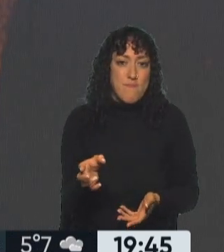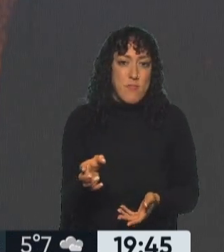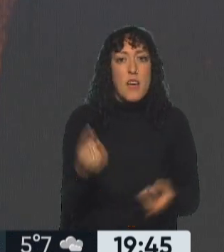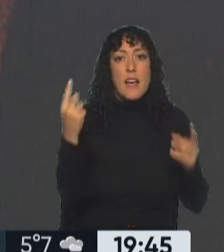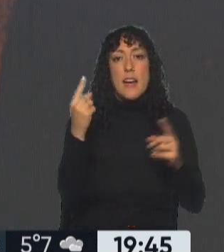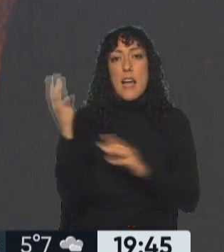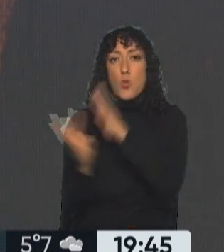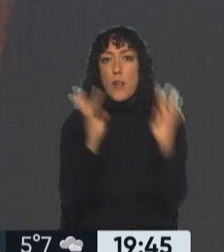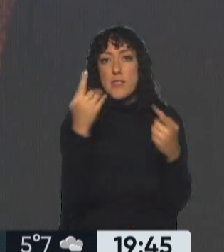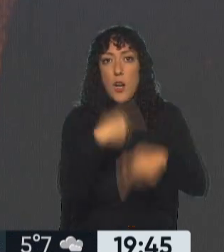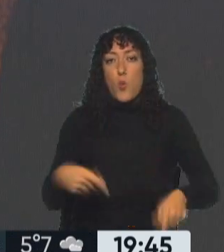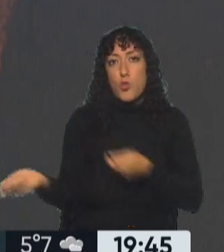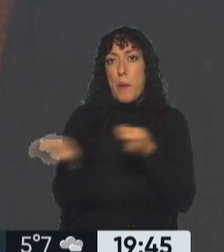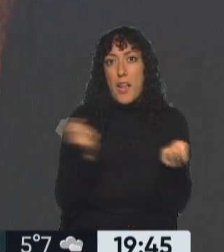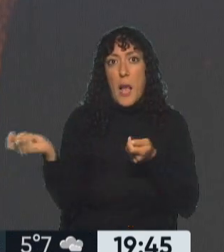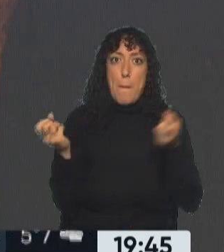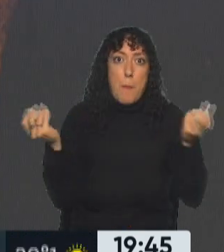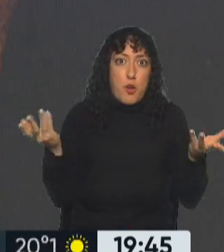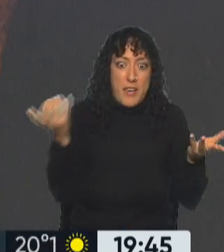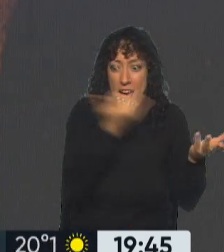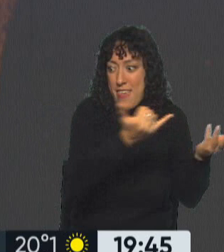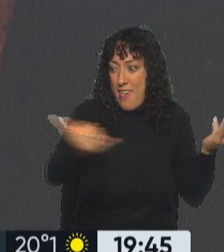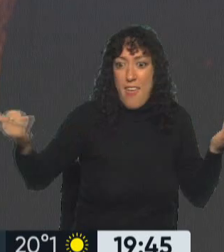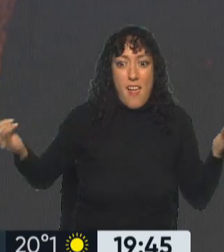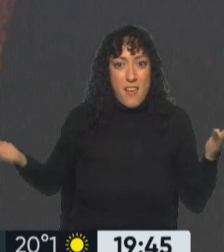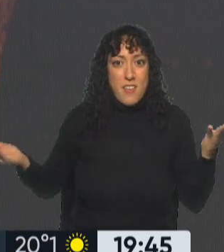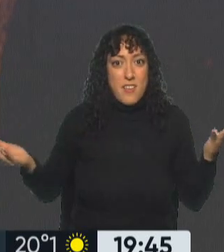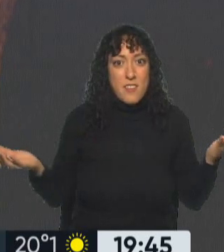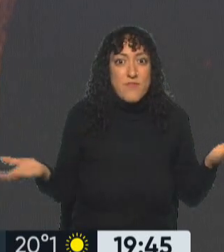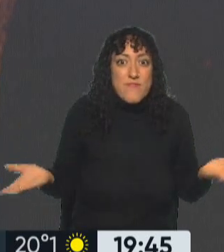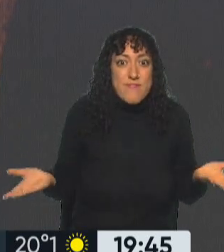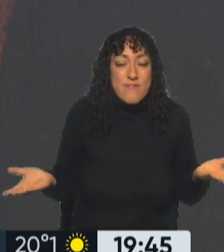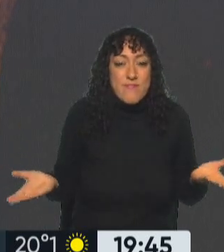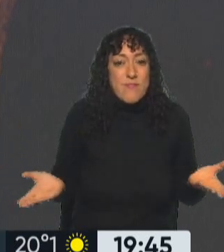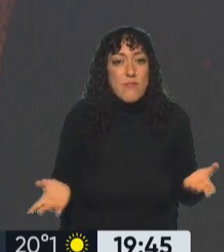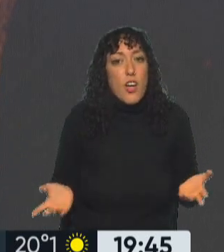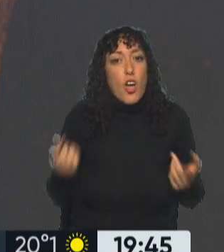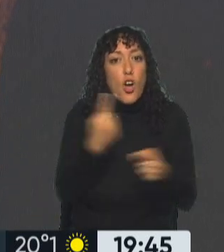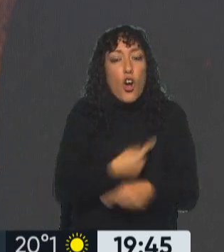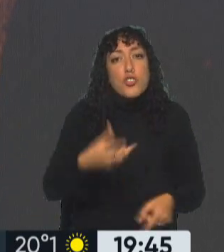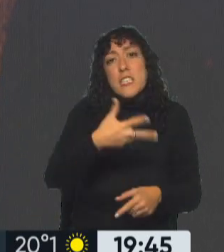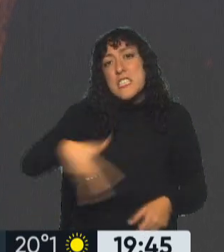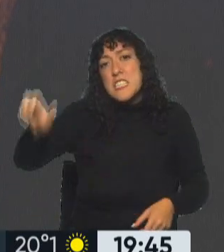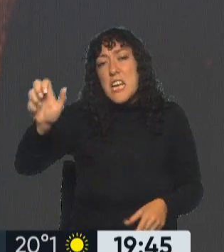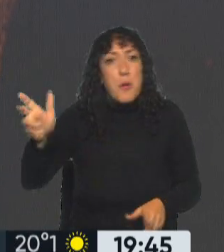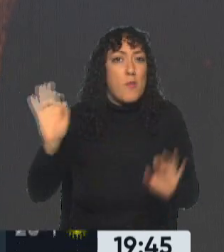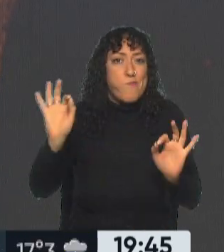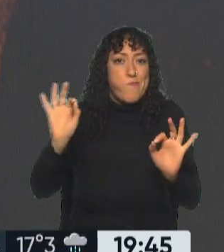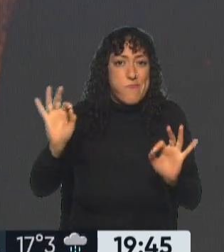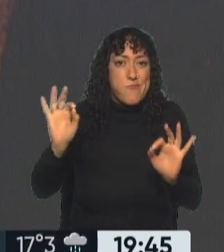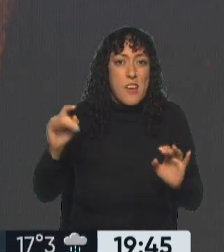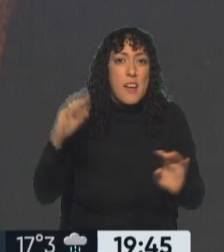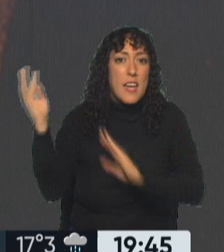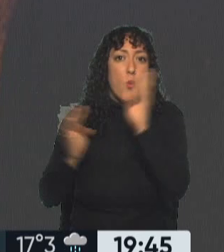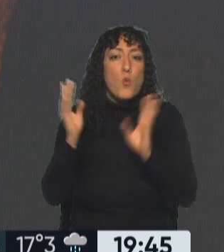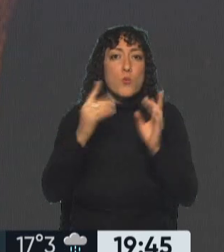grandes recursos naturales porque es lo que está acá. Todo lo demás... digamos que pueden llevárselo, todos se lo llevan, digamos, los recursos naturales los tienen que